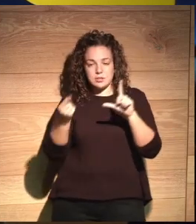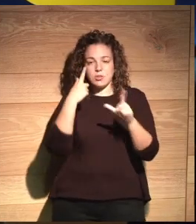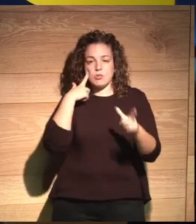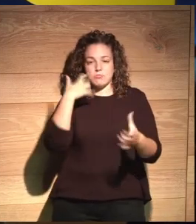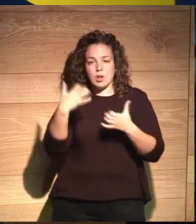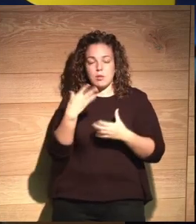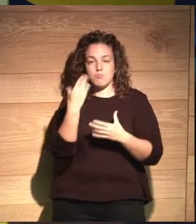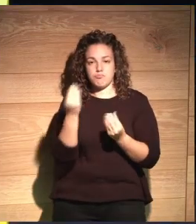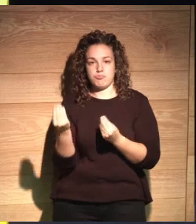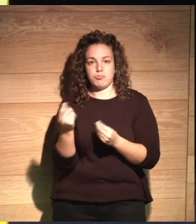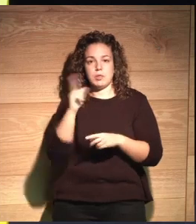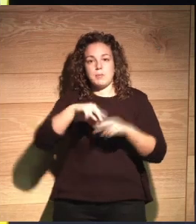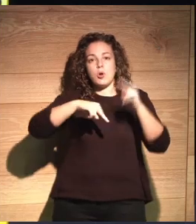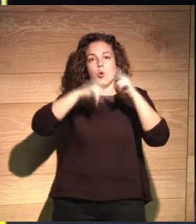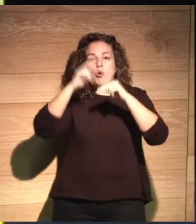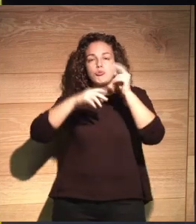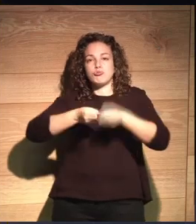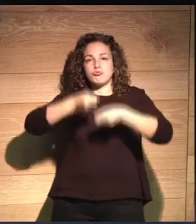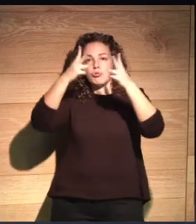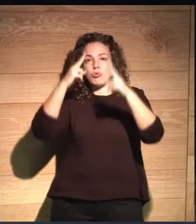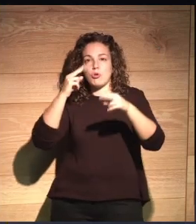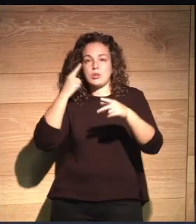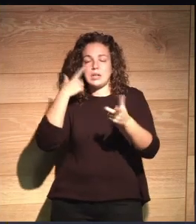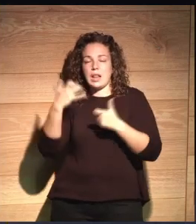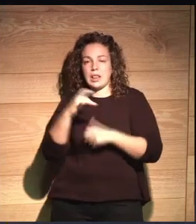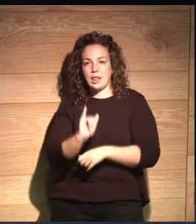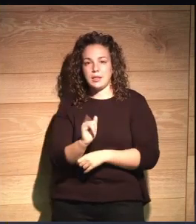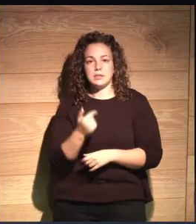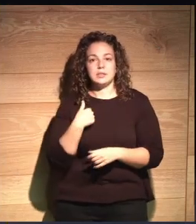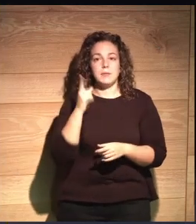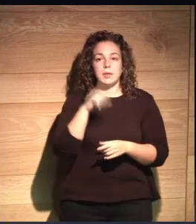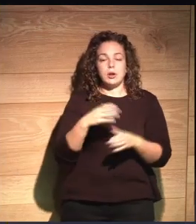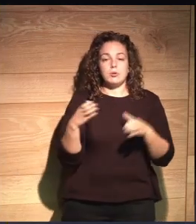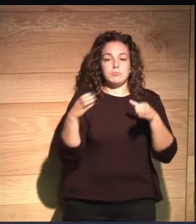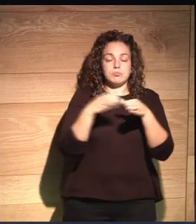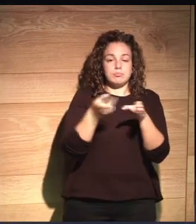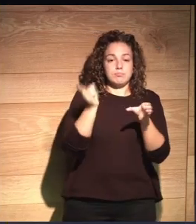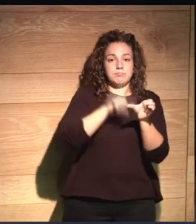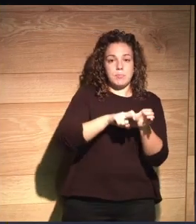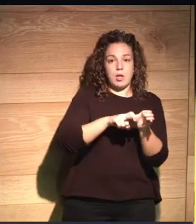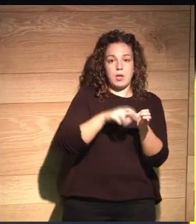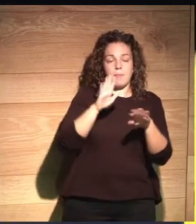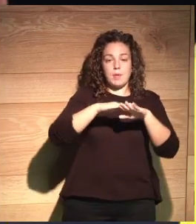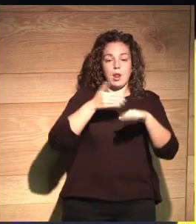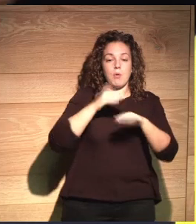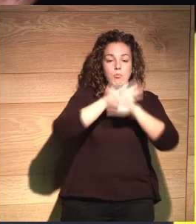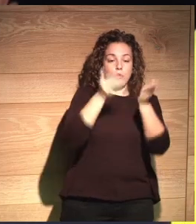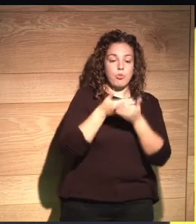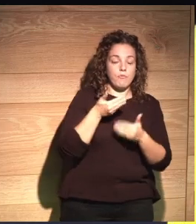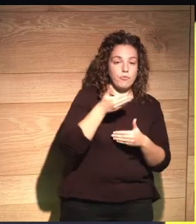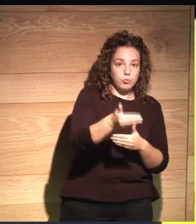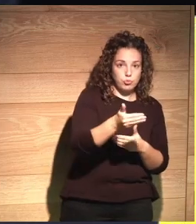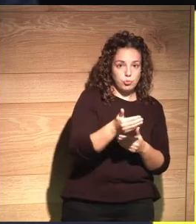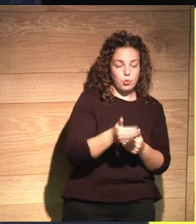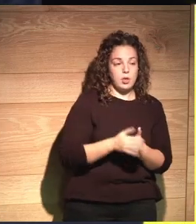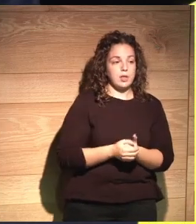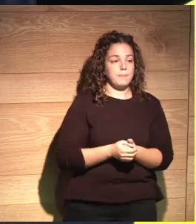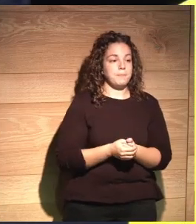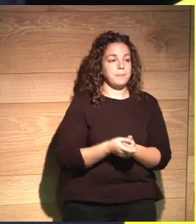construcciones forma parte del consejo para el futuro del mundo nada menos y específicamente